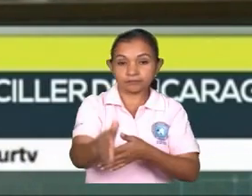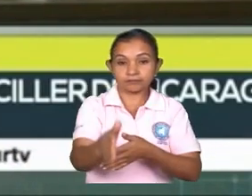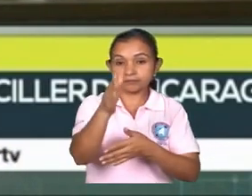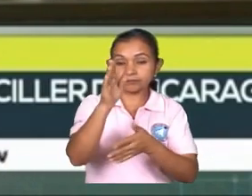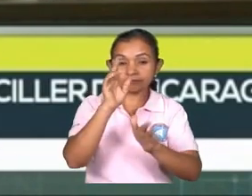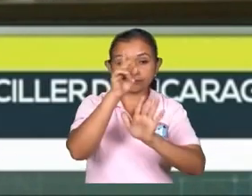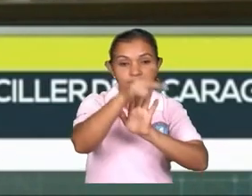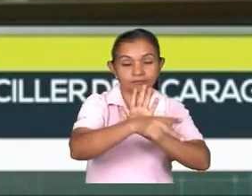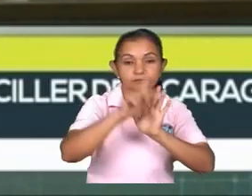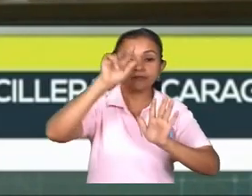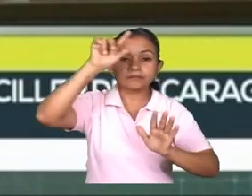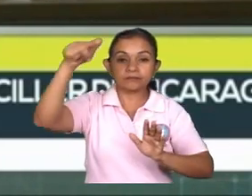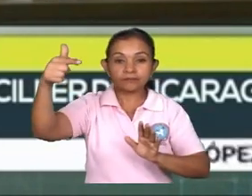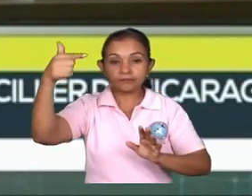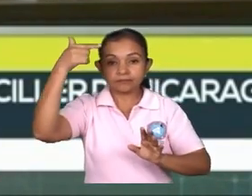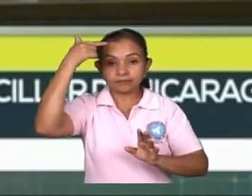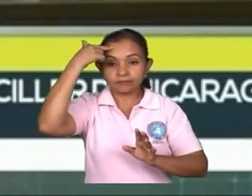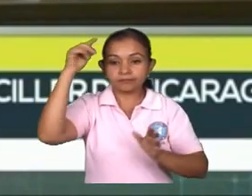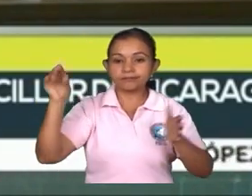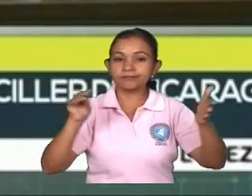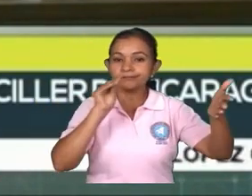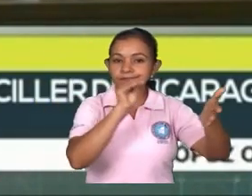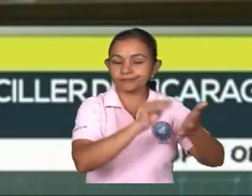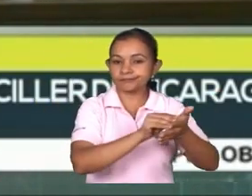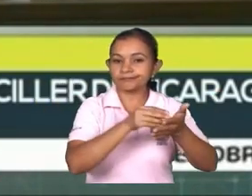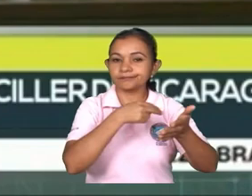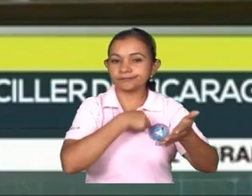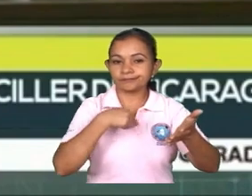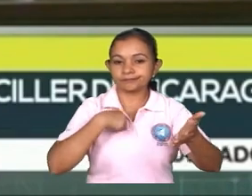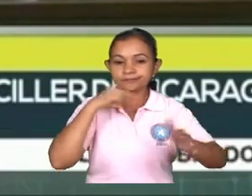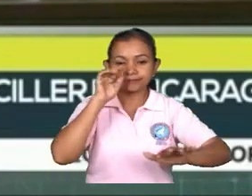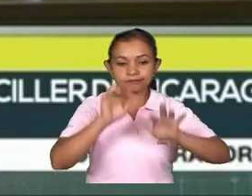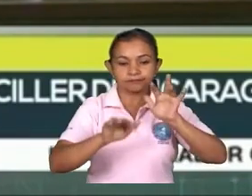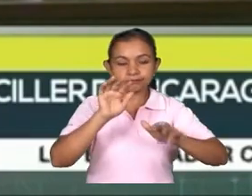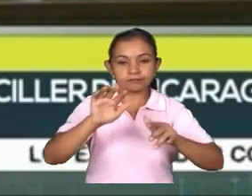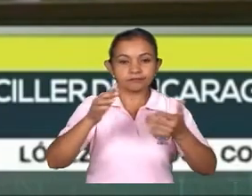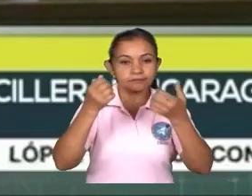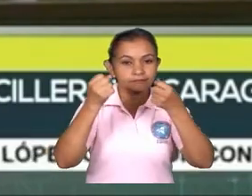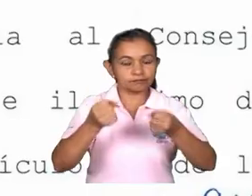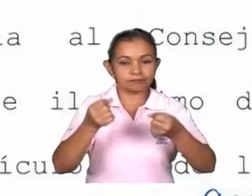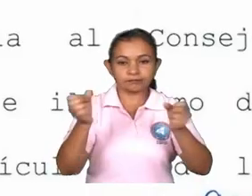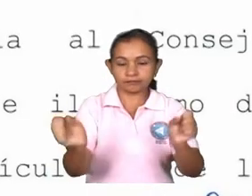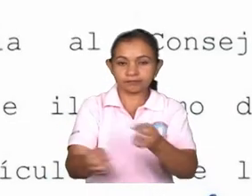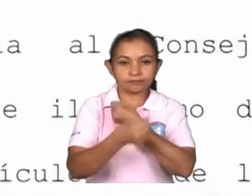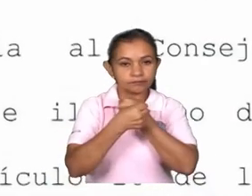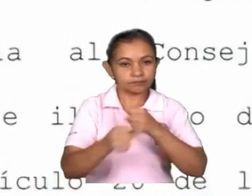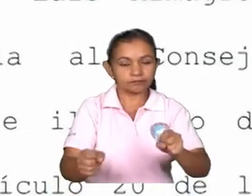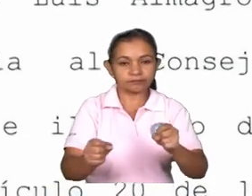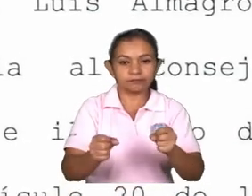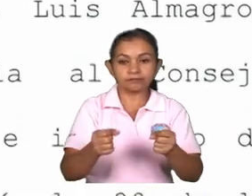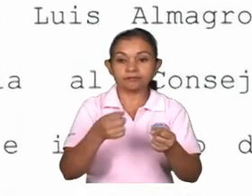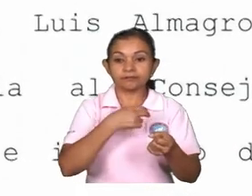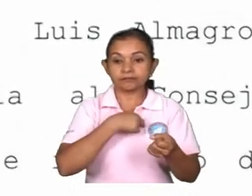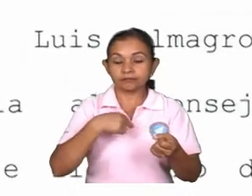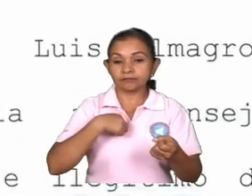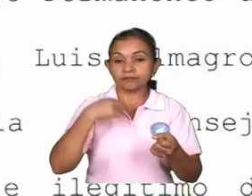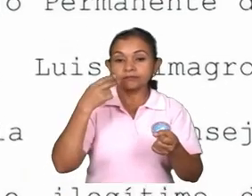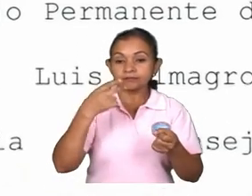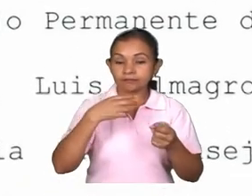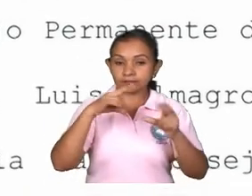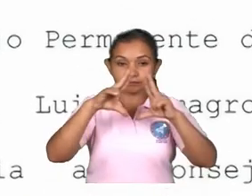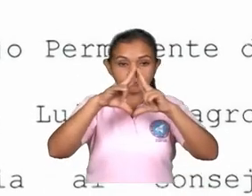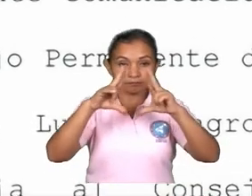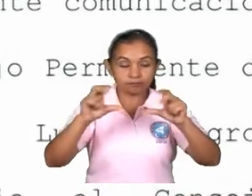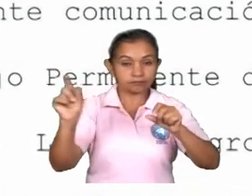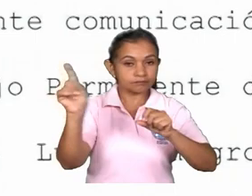y de los gobiernos, y se la anexa o se la cede al secretario general. Ese es un absurdo. Cabe mencionar que nuestro país ha expresado